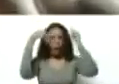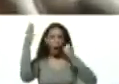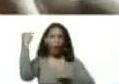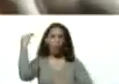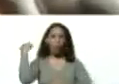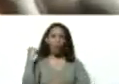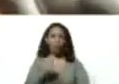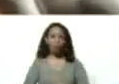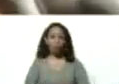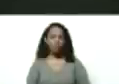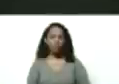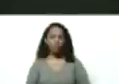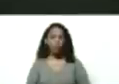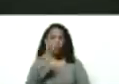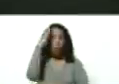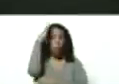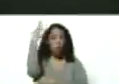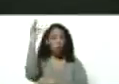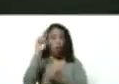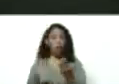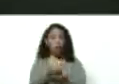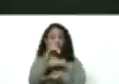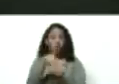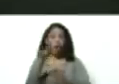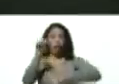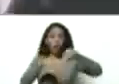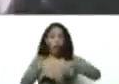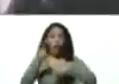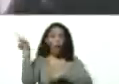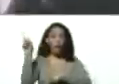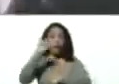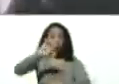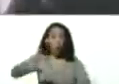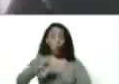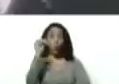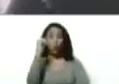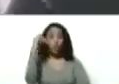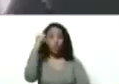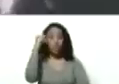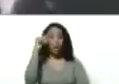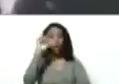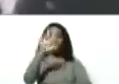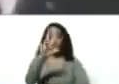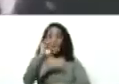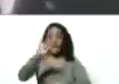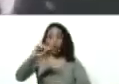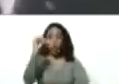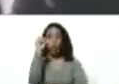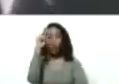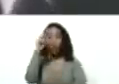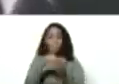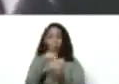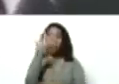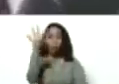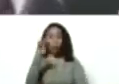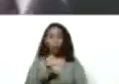El Consejo Nacional Electoral, aquel día de junio, 3 de junio 2004,